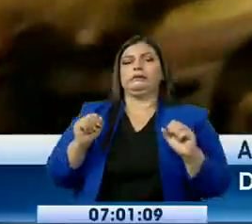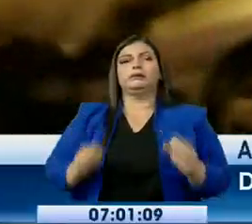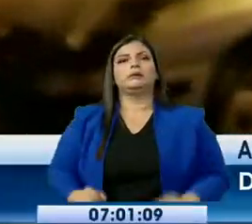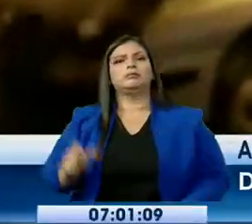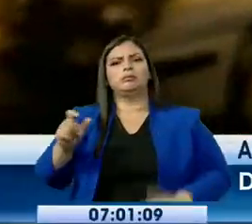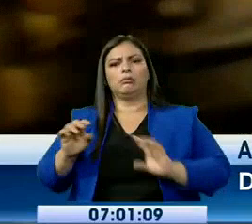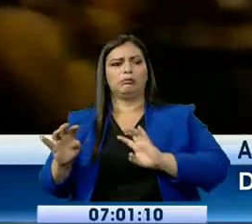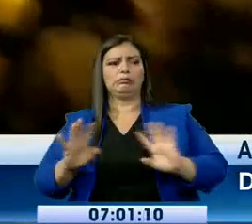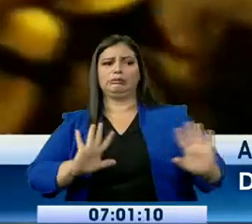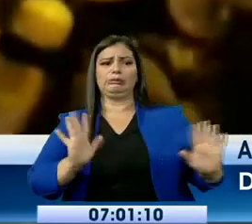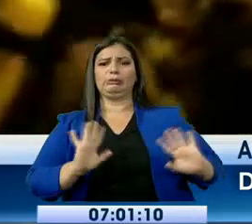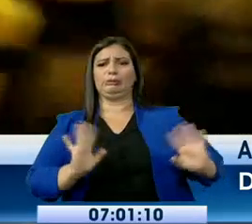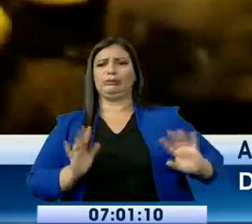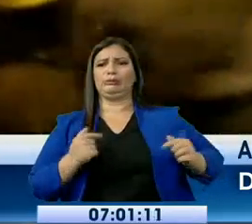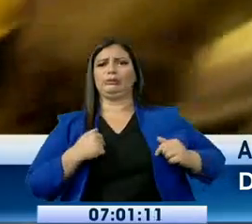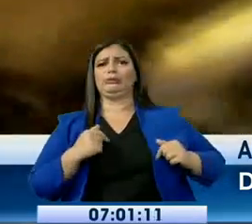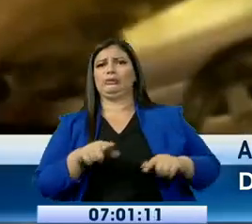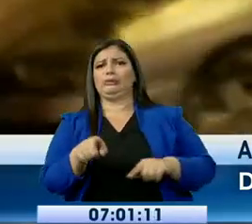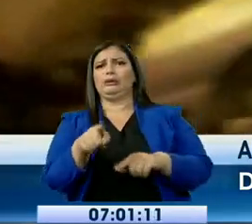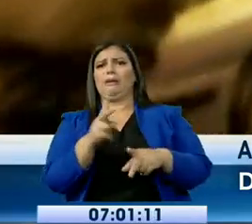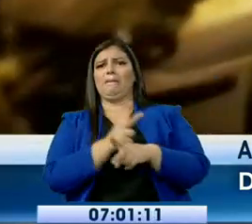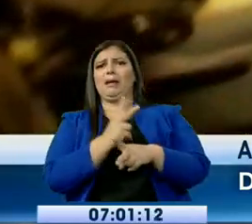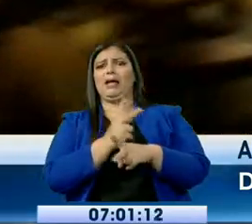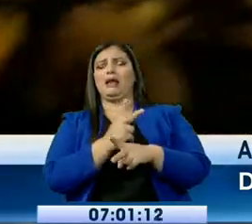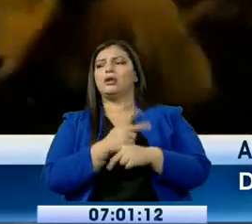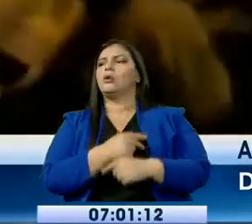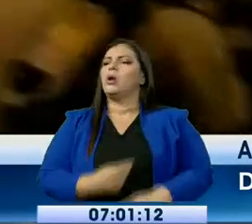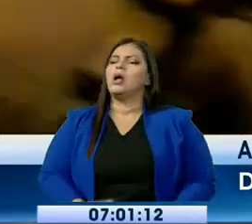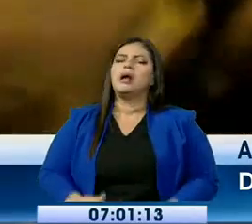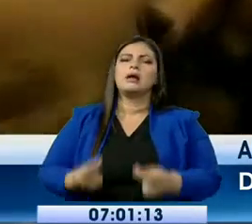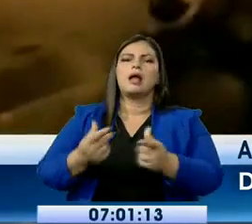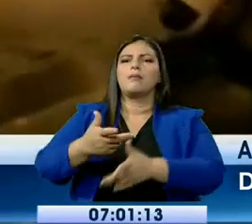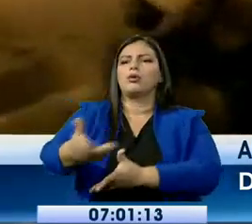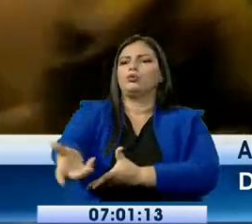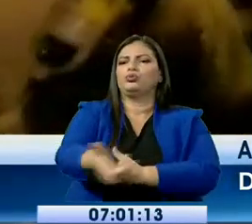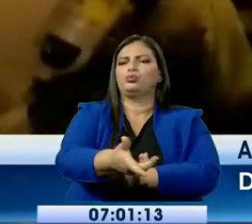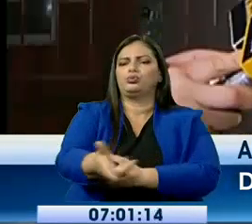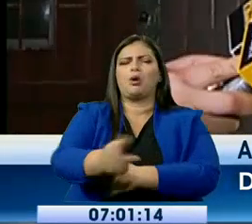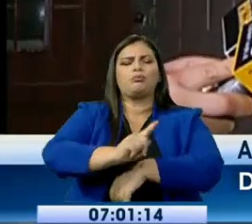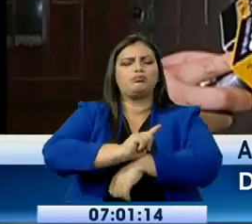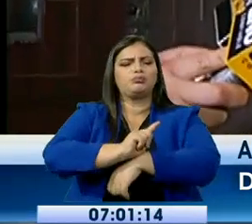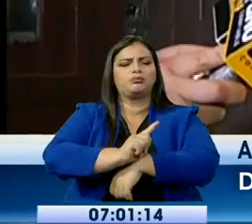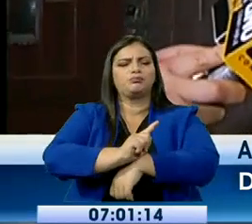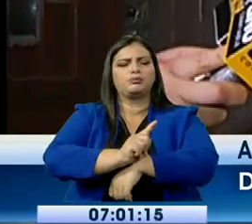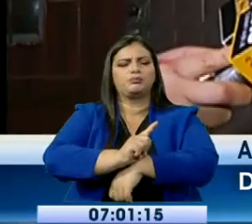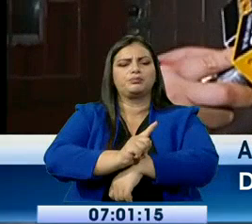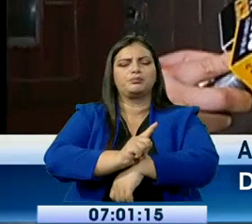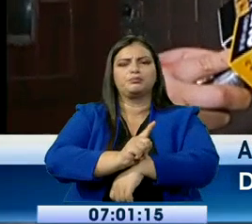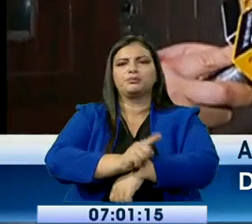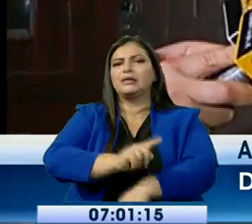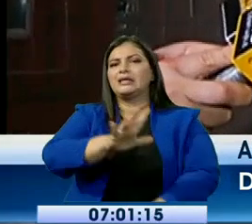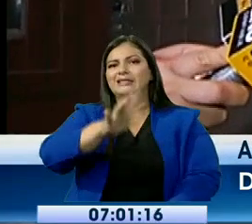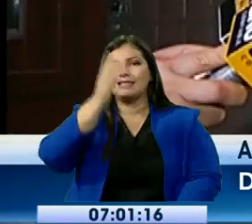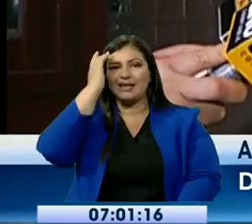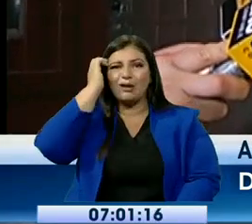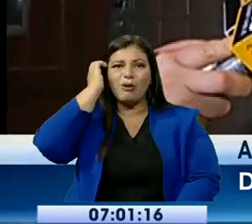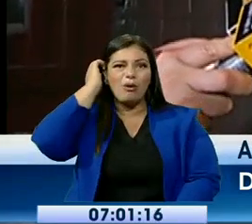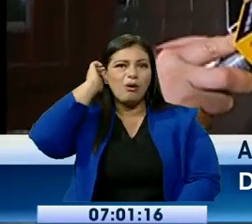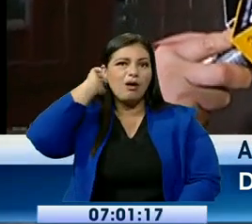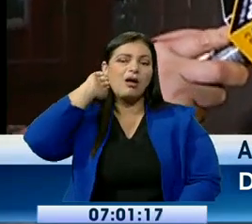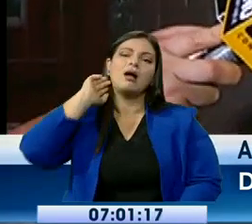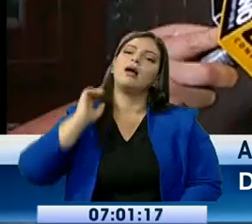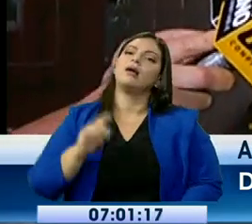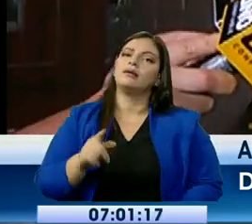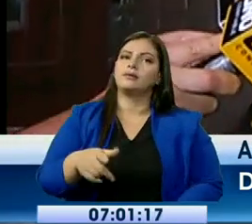nos acercamos con el propietario a tratar de controlar. Cuestión de 5 minutos, tal vez menos, llegó la primera unidad, que fue la